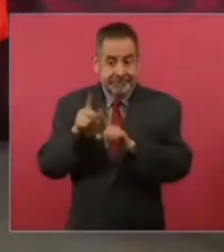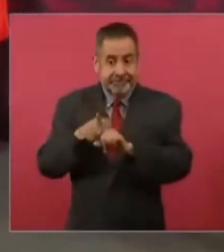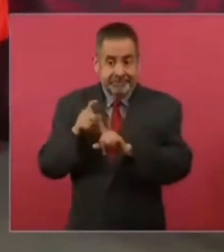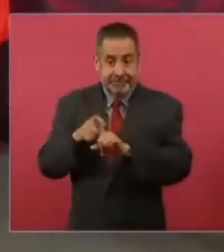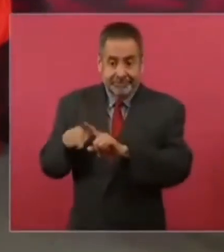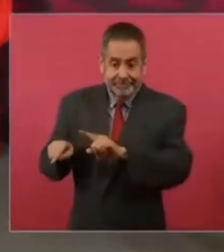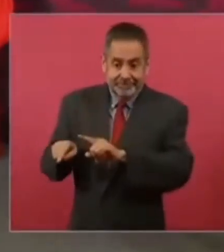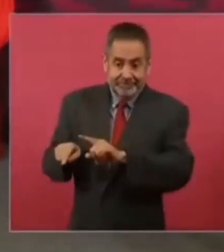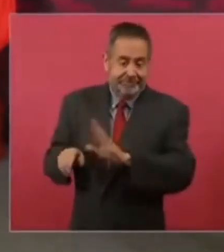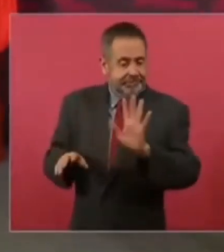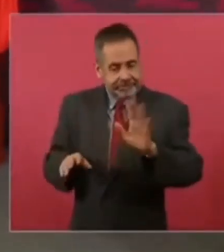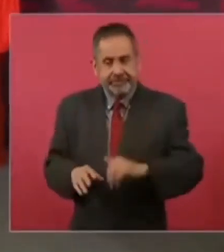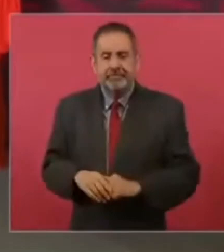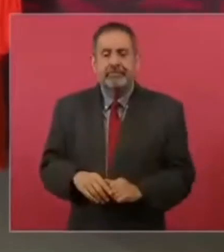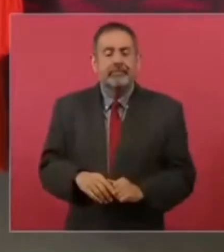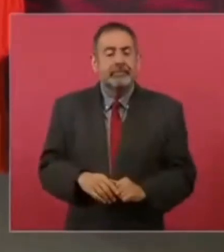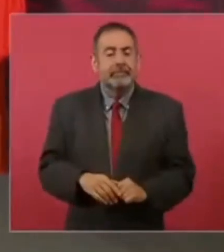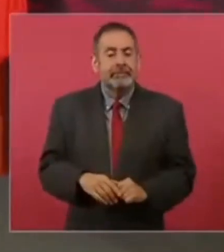Entonces,